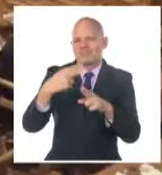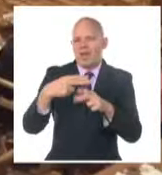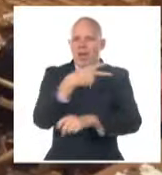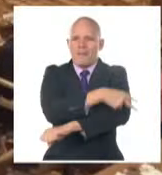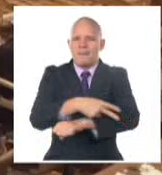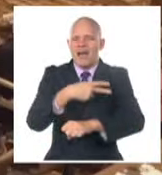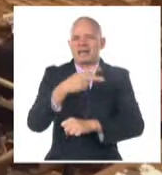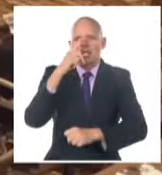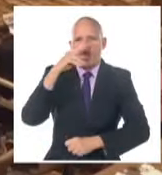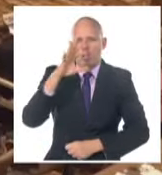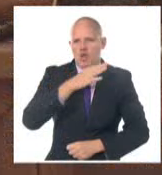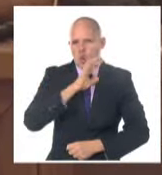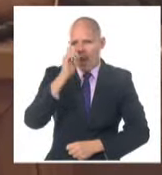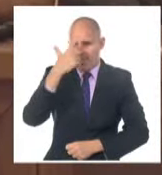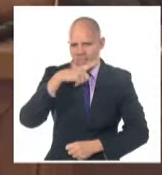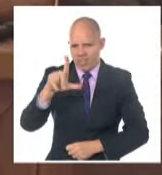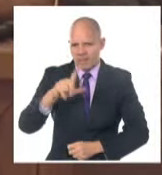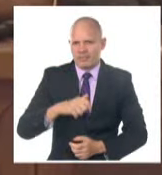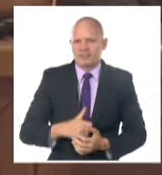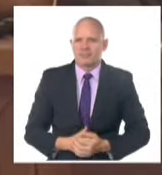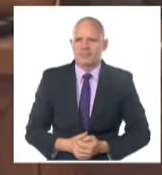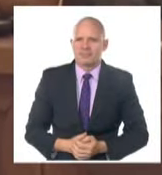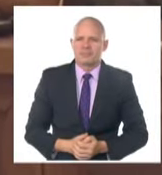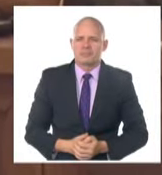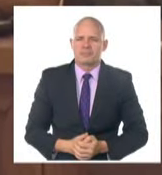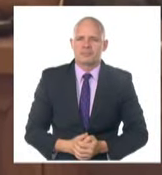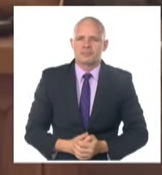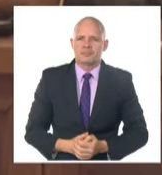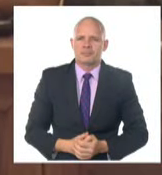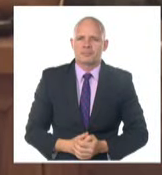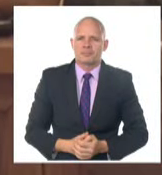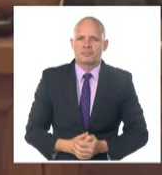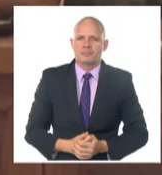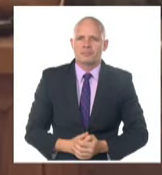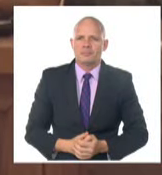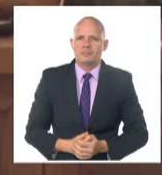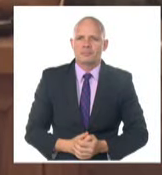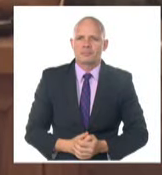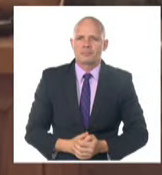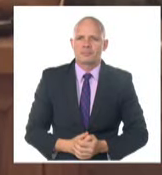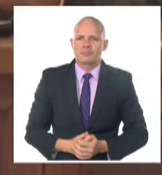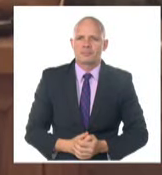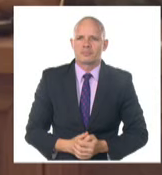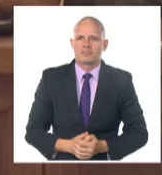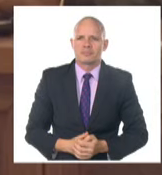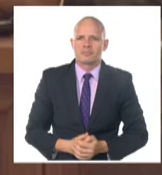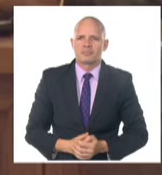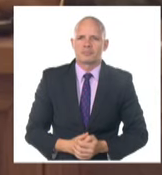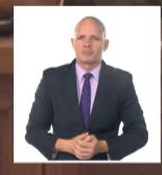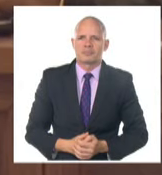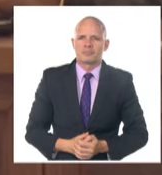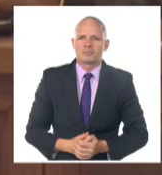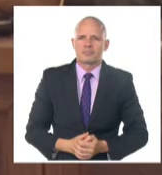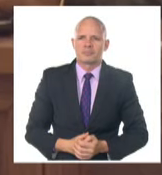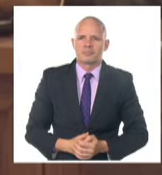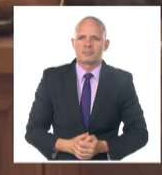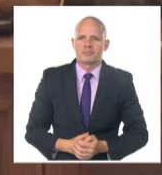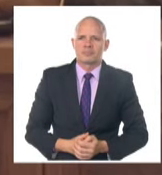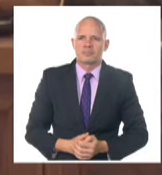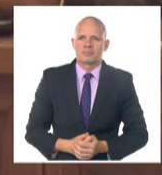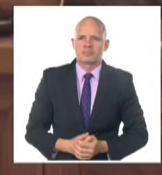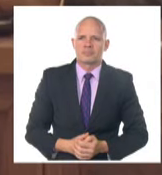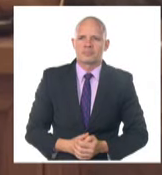Es un alto honor. It is a great honor and privilege to participate in this important